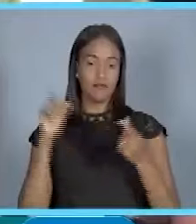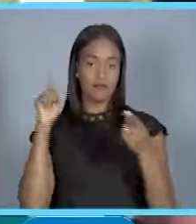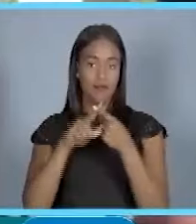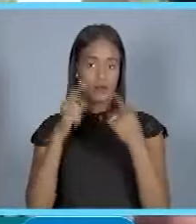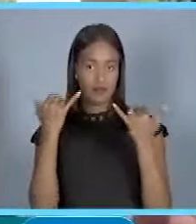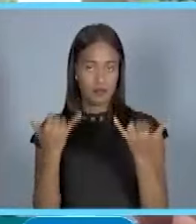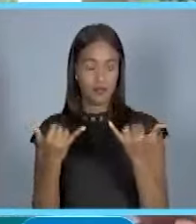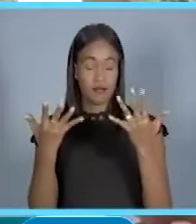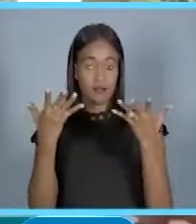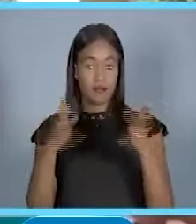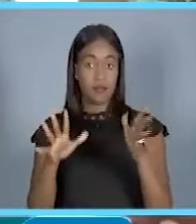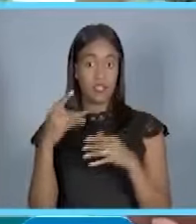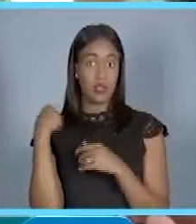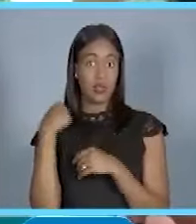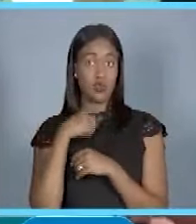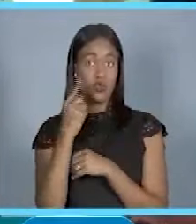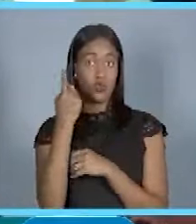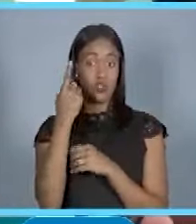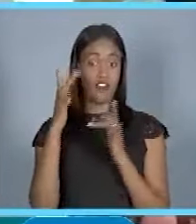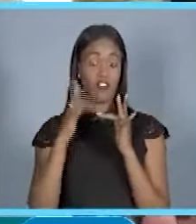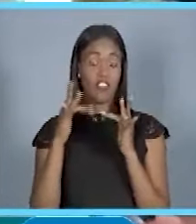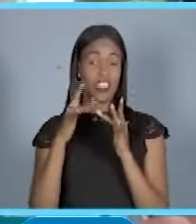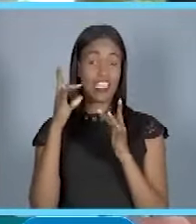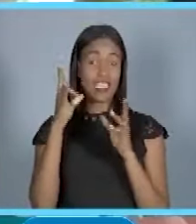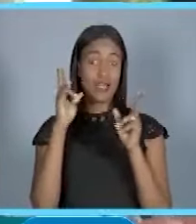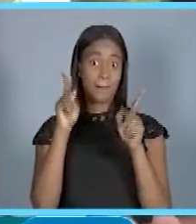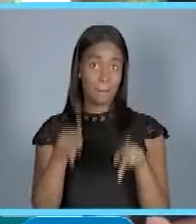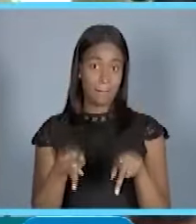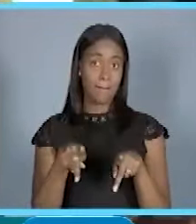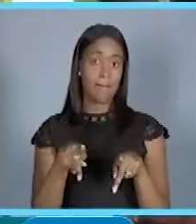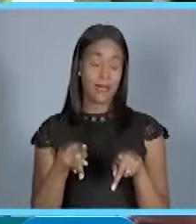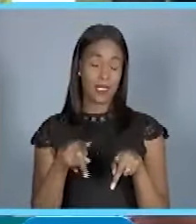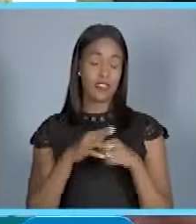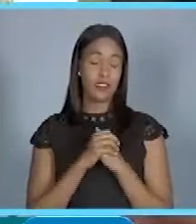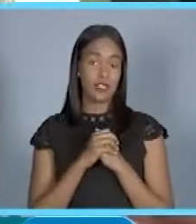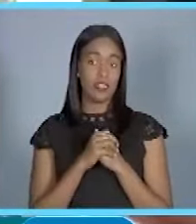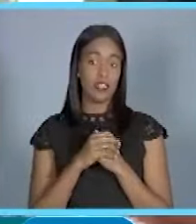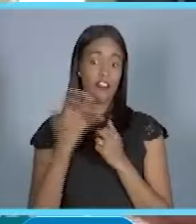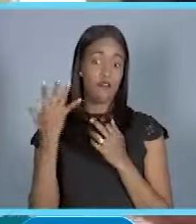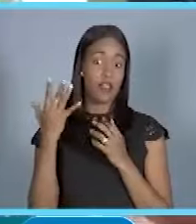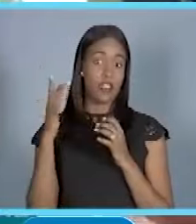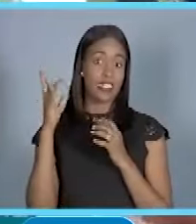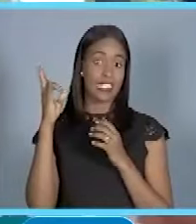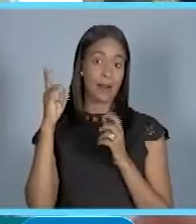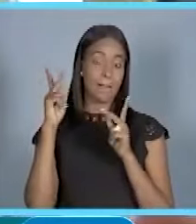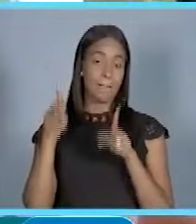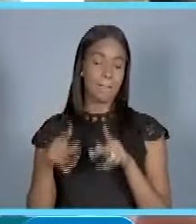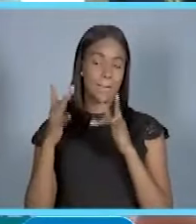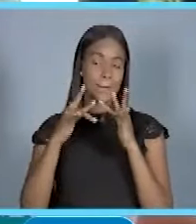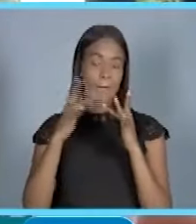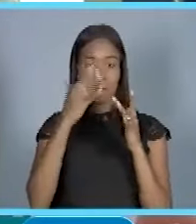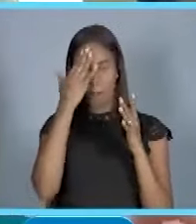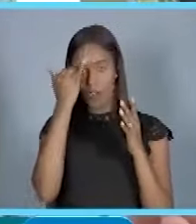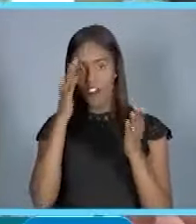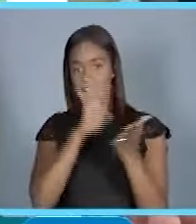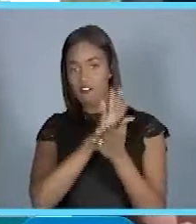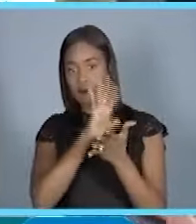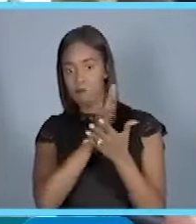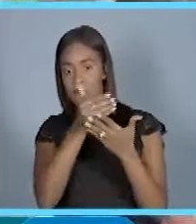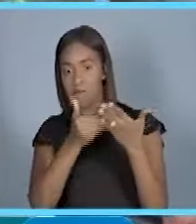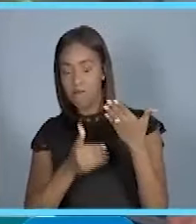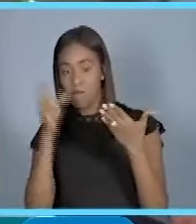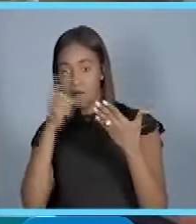hoy, ya nosotros solamente nos faltan 7 personas pendientes porque le falta uno que otro documento